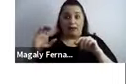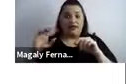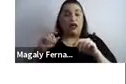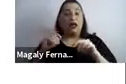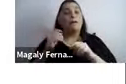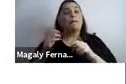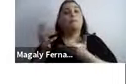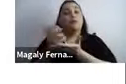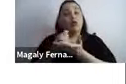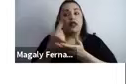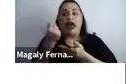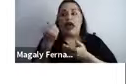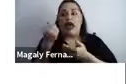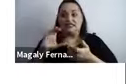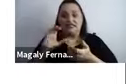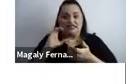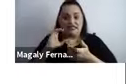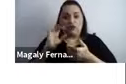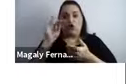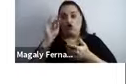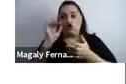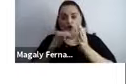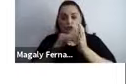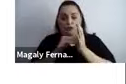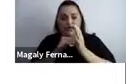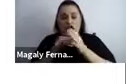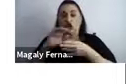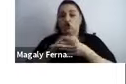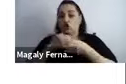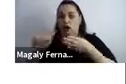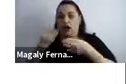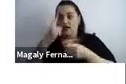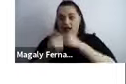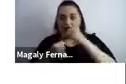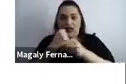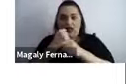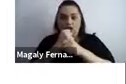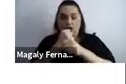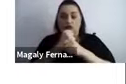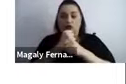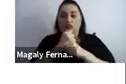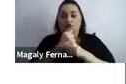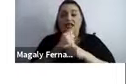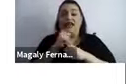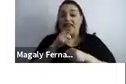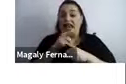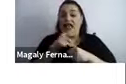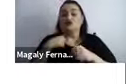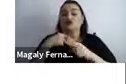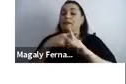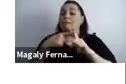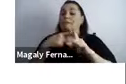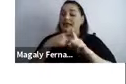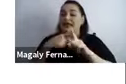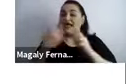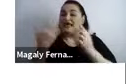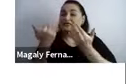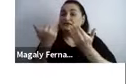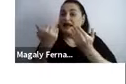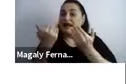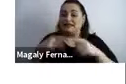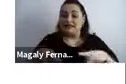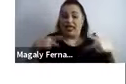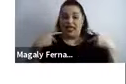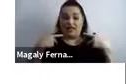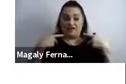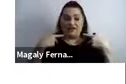adquisitivo de unos $8.000 al año, y en ellos la media de esperanza de vida está actualmente en